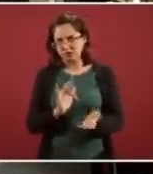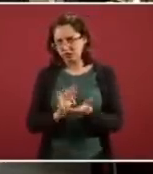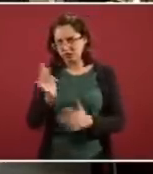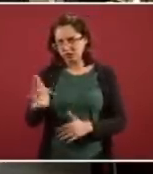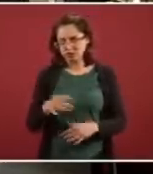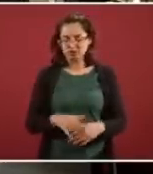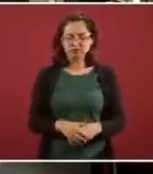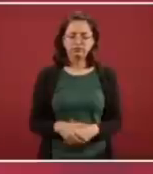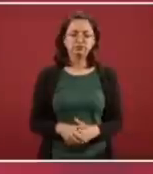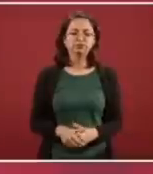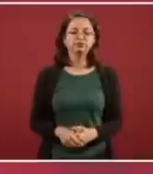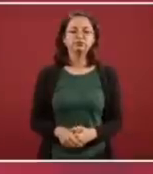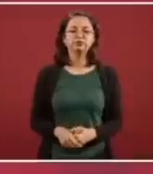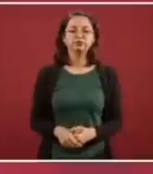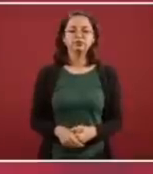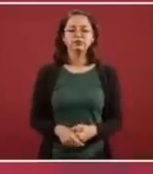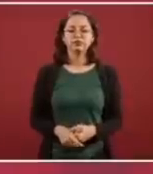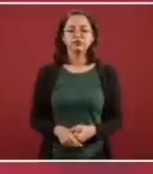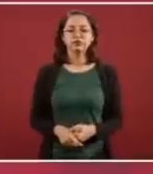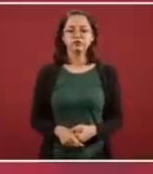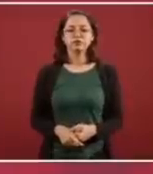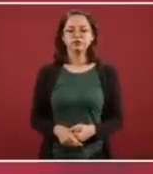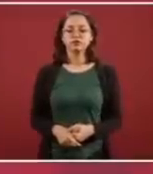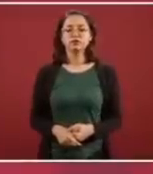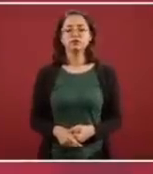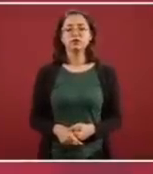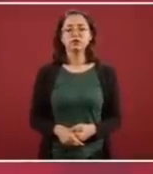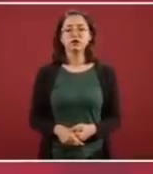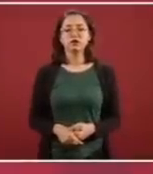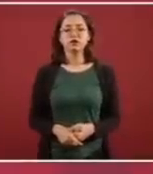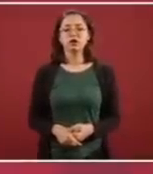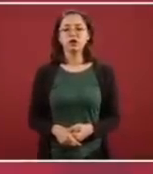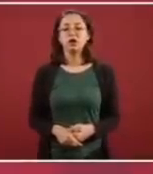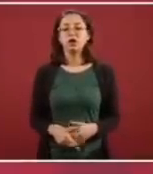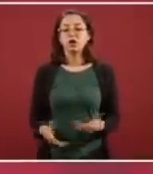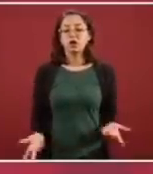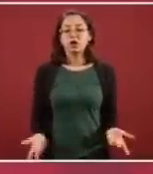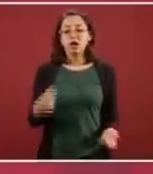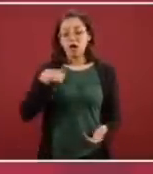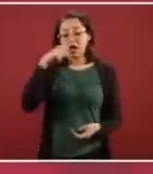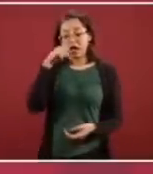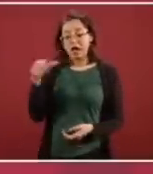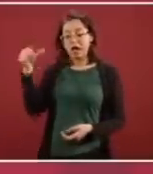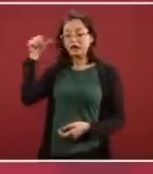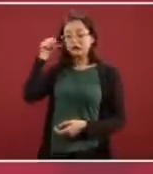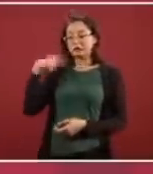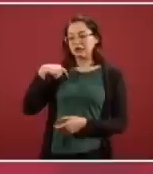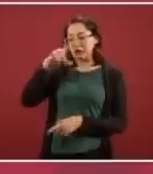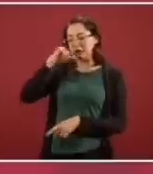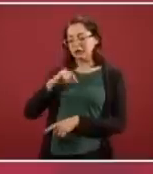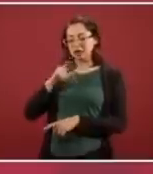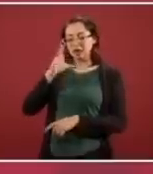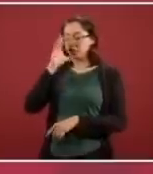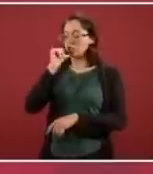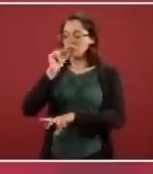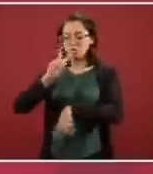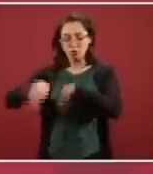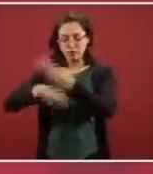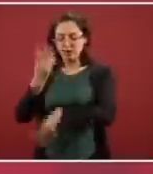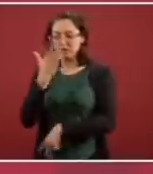quedamos en que vamos a Sonora, se pospuso por lo de ayer, voy mañana para allá